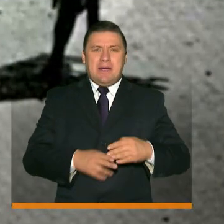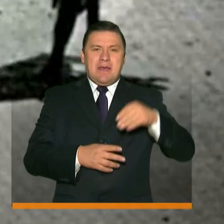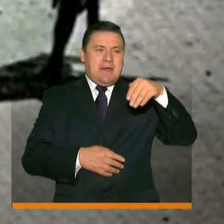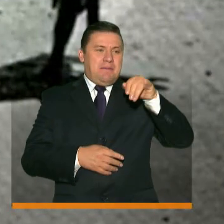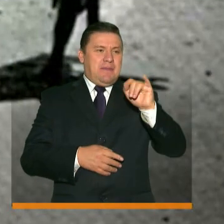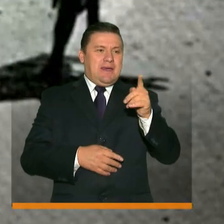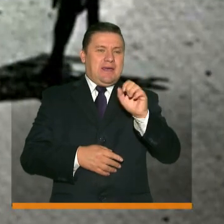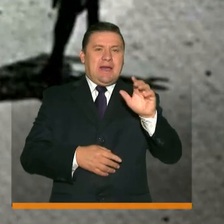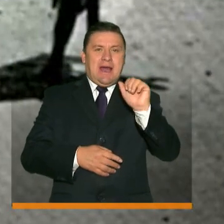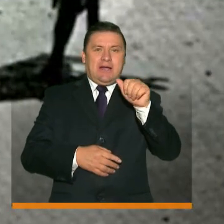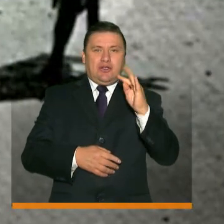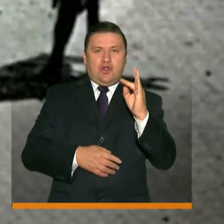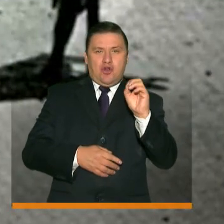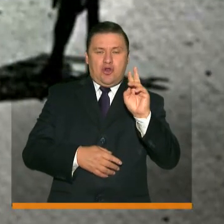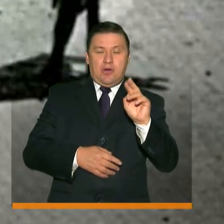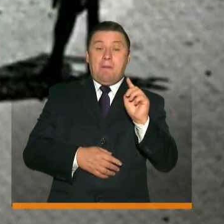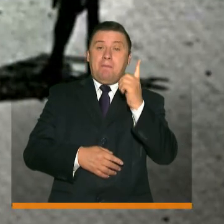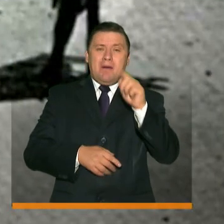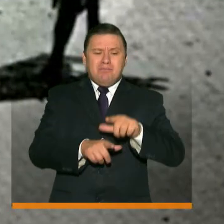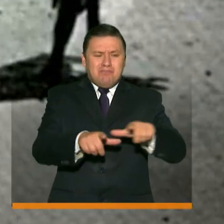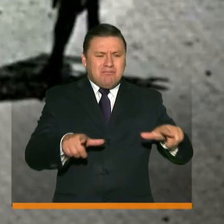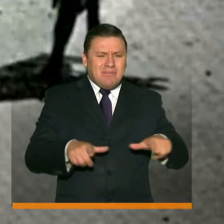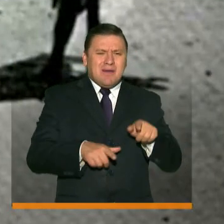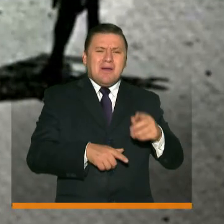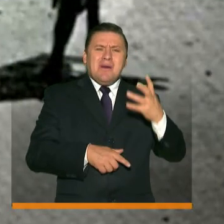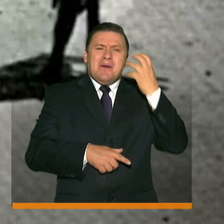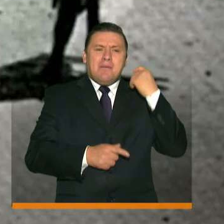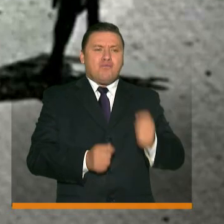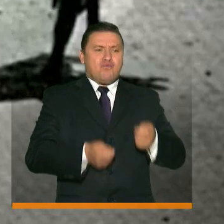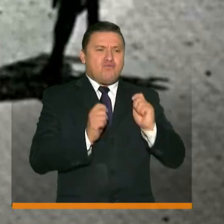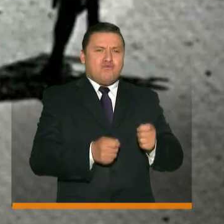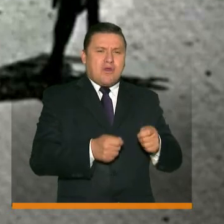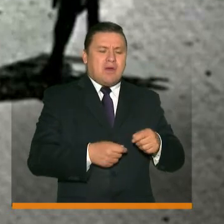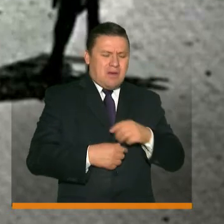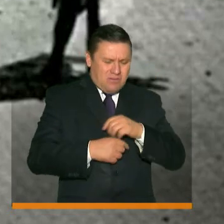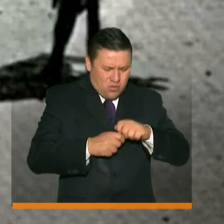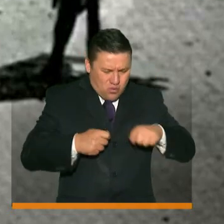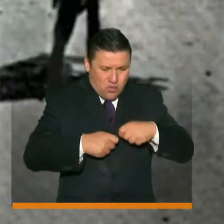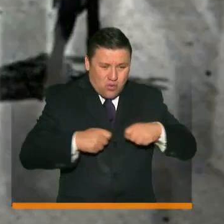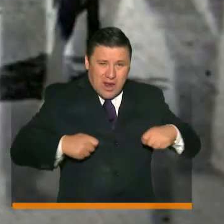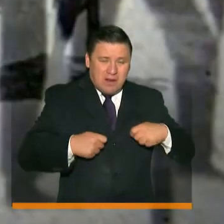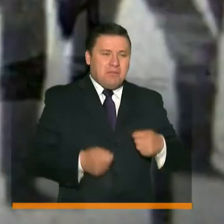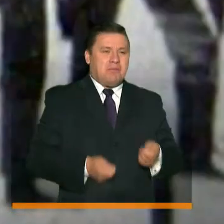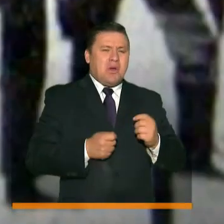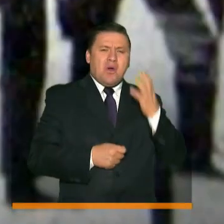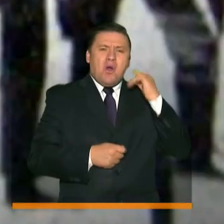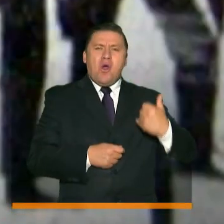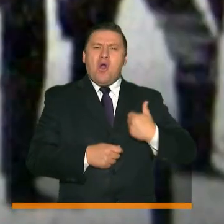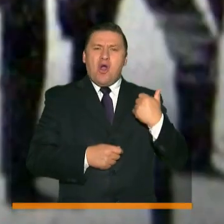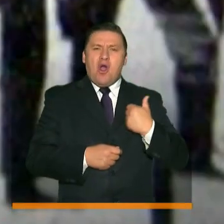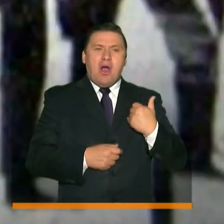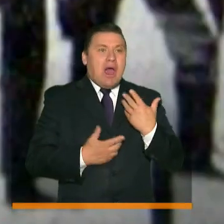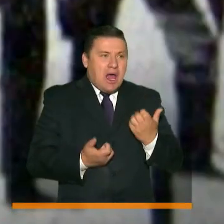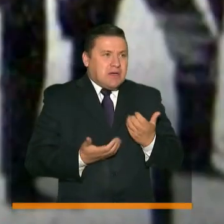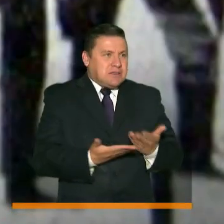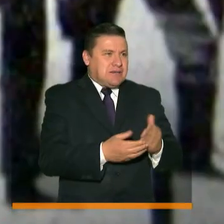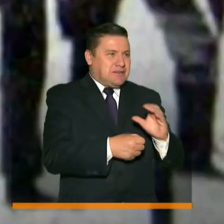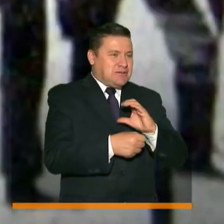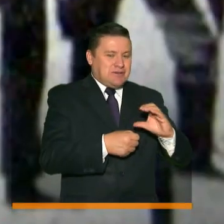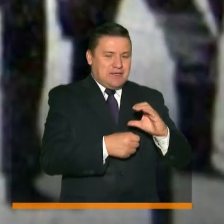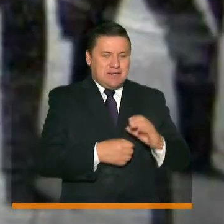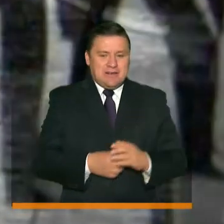Caro. Un primer cuartel con un carro cisterna de tracción animal, cubos y pecheras de cueros y unos jóvenes con ganas de servirle a la